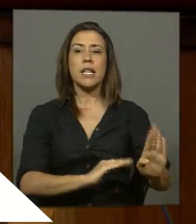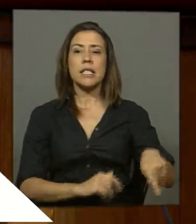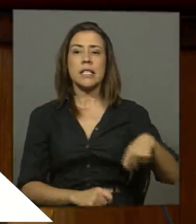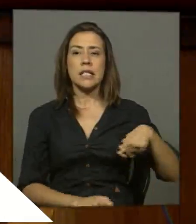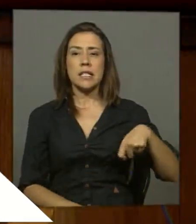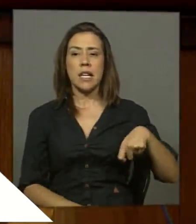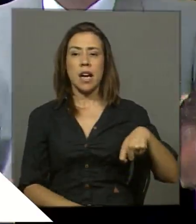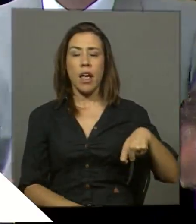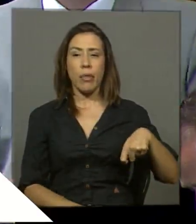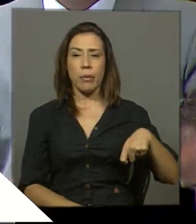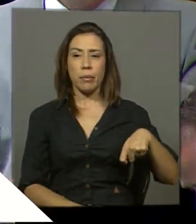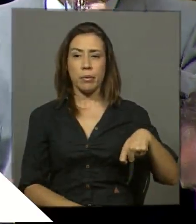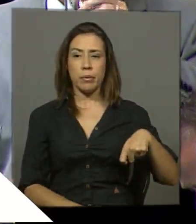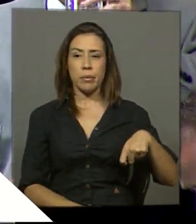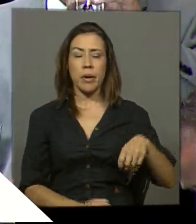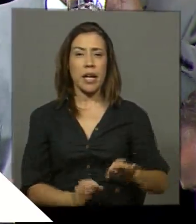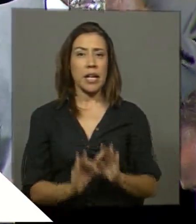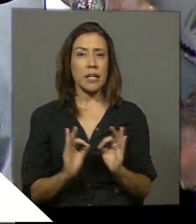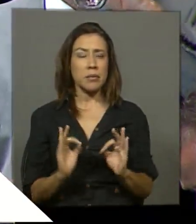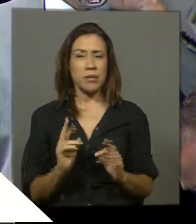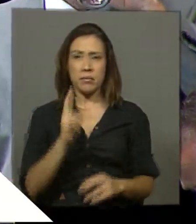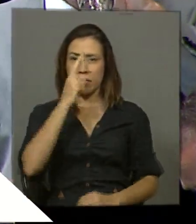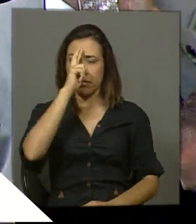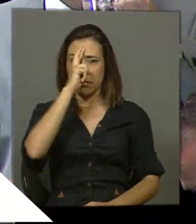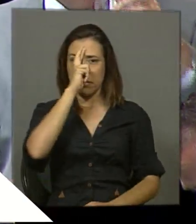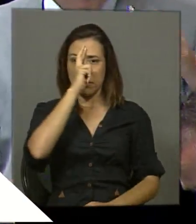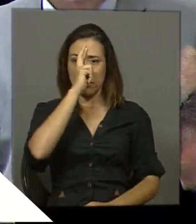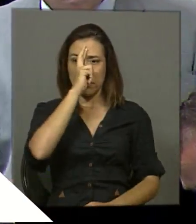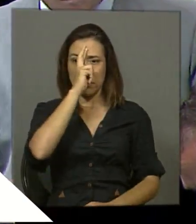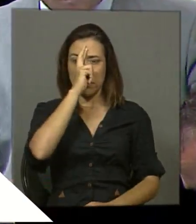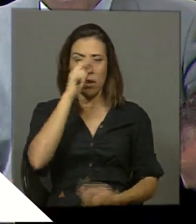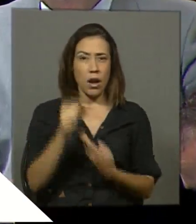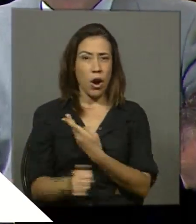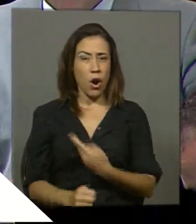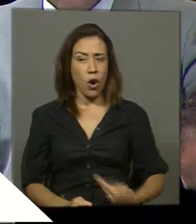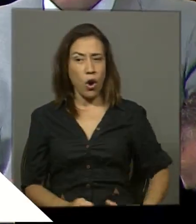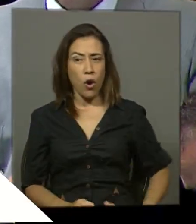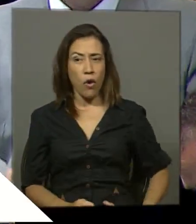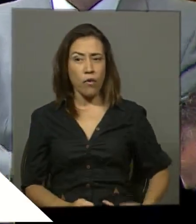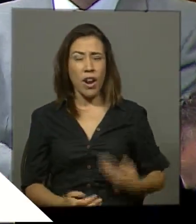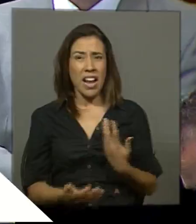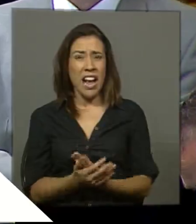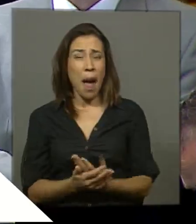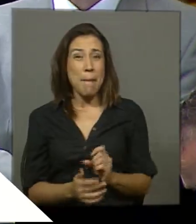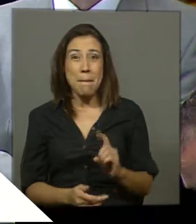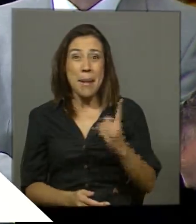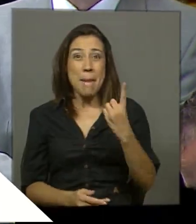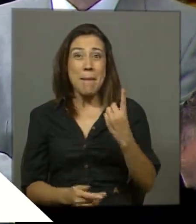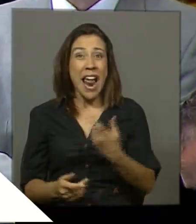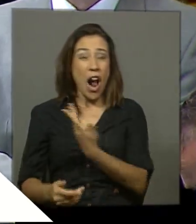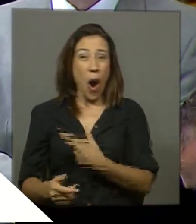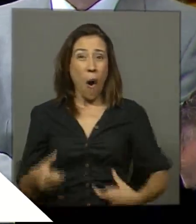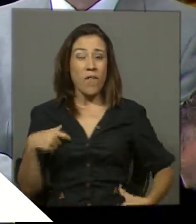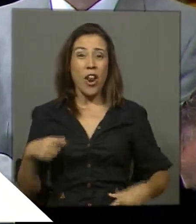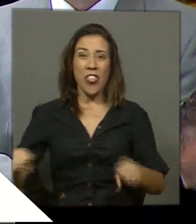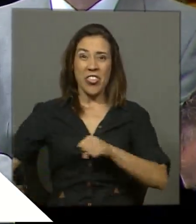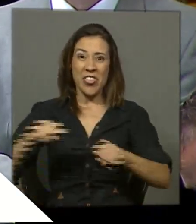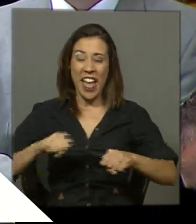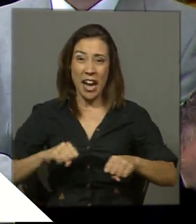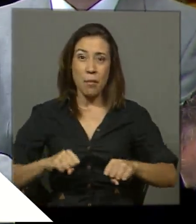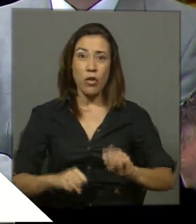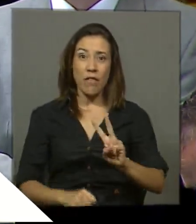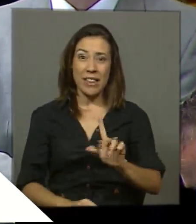senado resulta especialmente paradójico que un gobierno que le ha tocado sufrir en su primer mandato el terremoto del